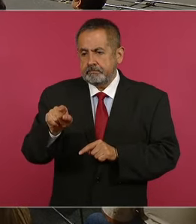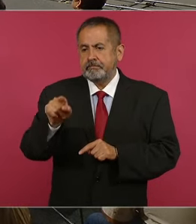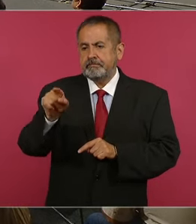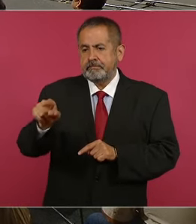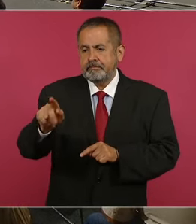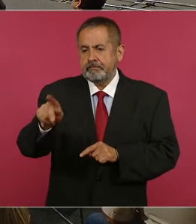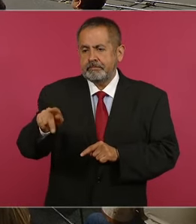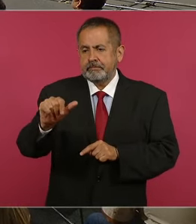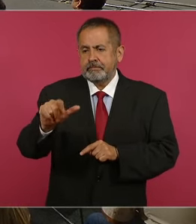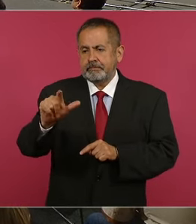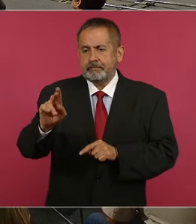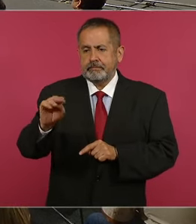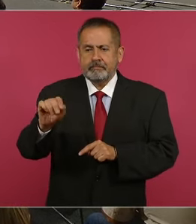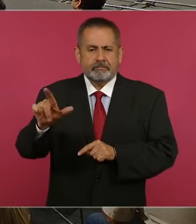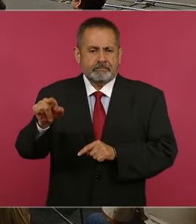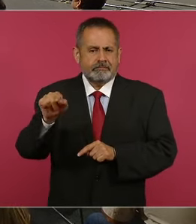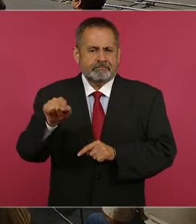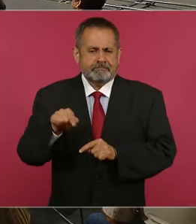Entonces, todo esto.